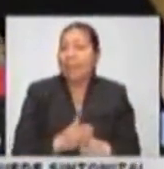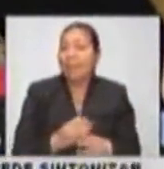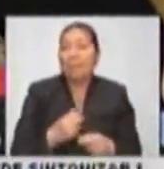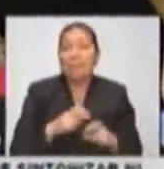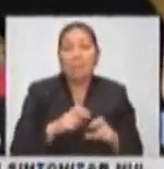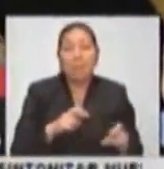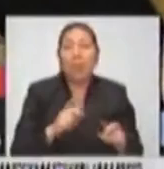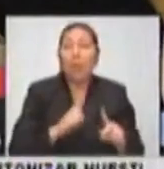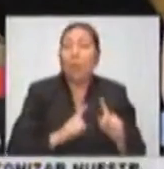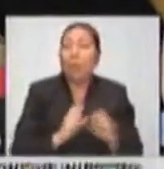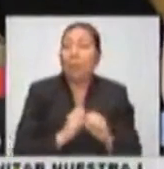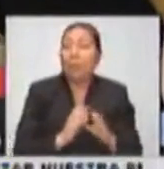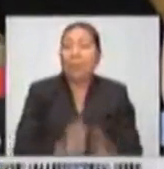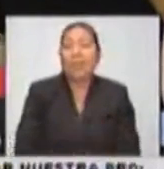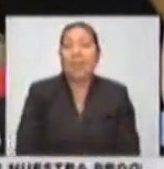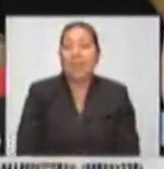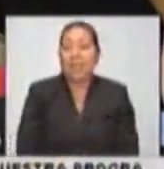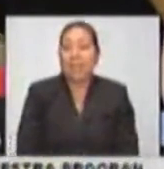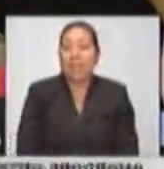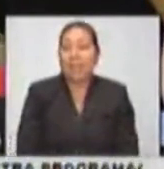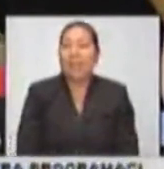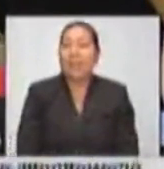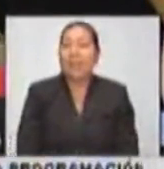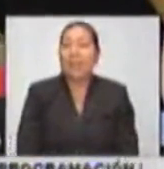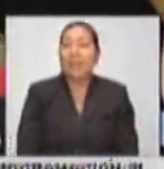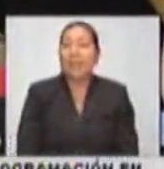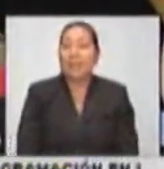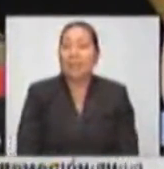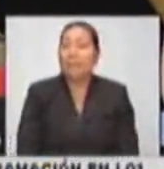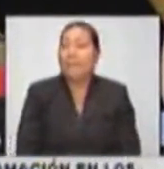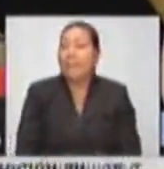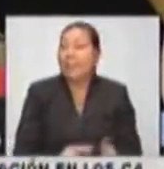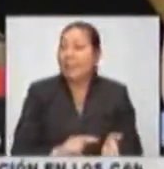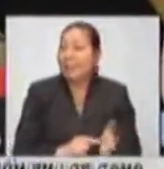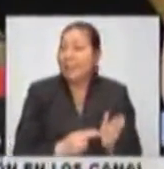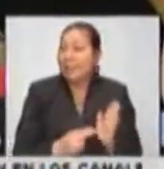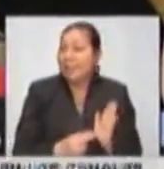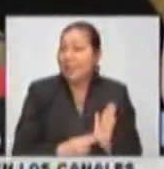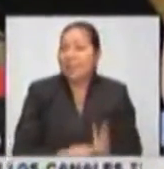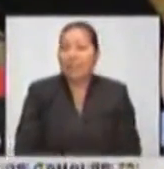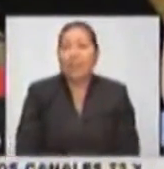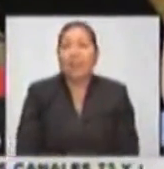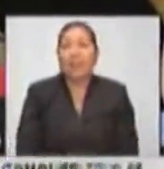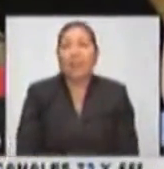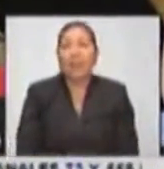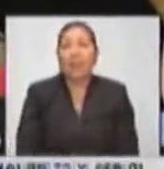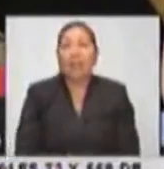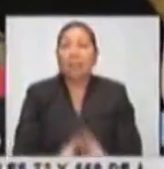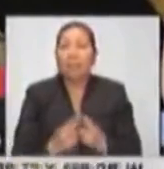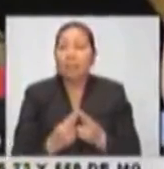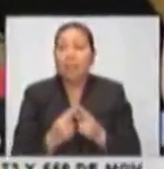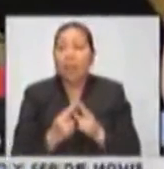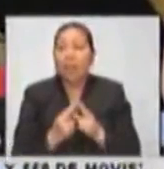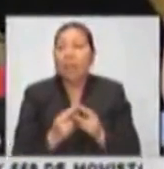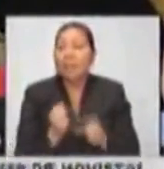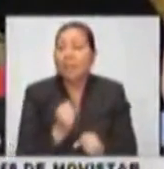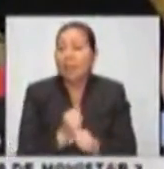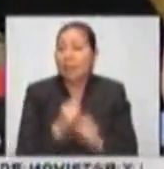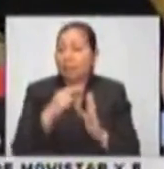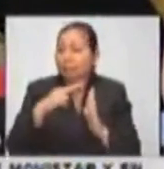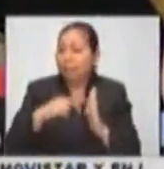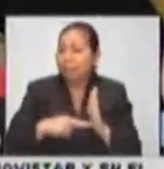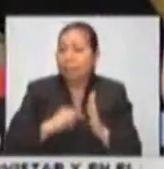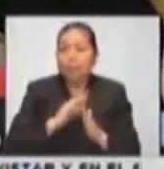pleno algún día, ¿no es cierto? O sea, con el tiempo que tome, significa que nuestros grupos de trabajo han revisado